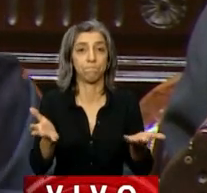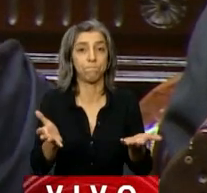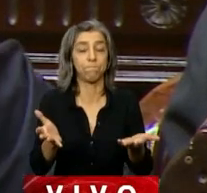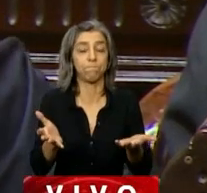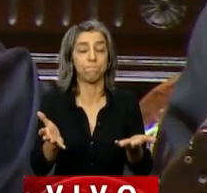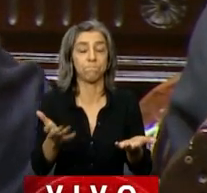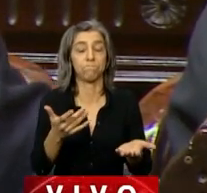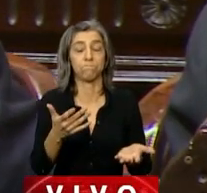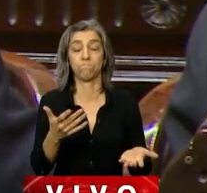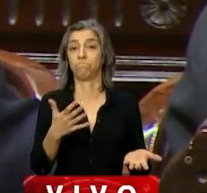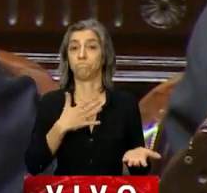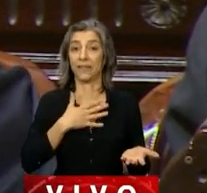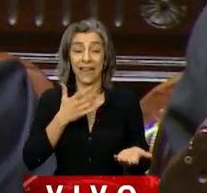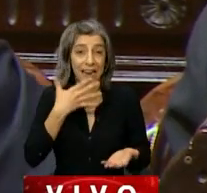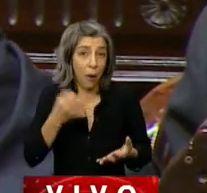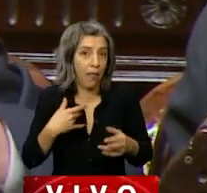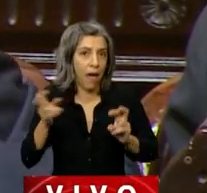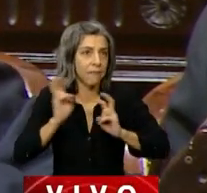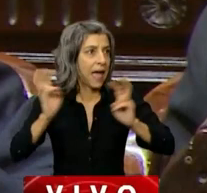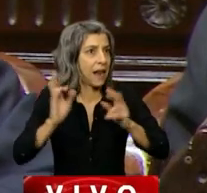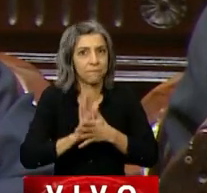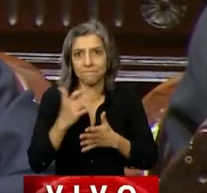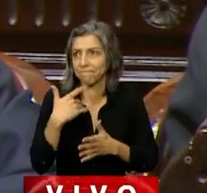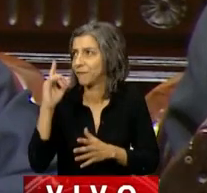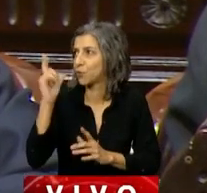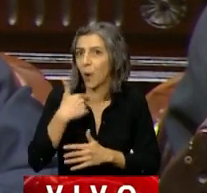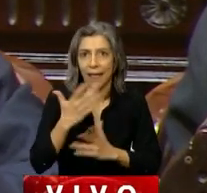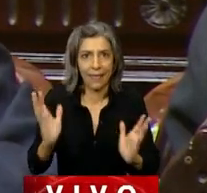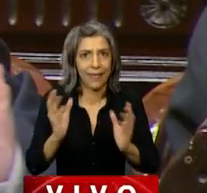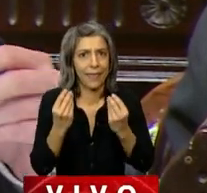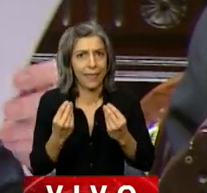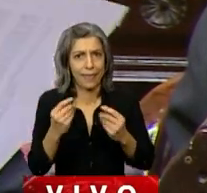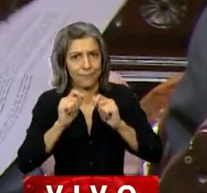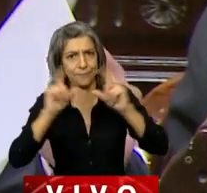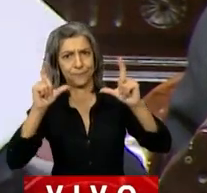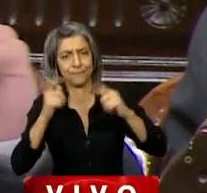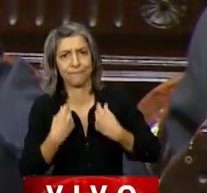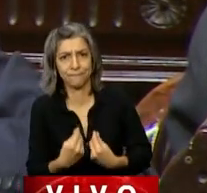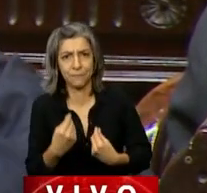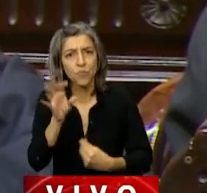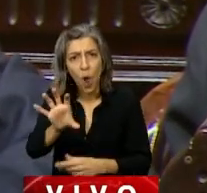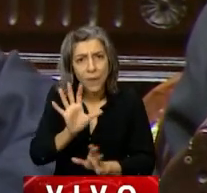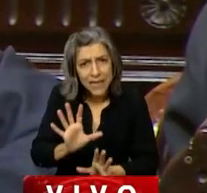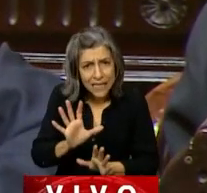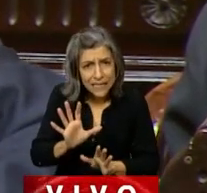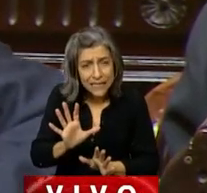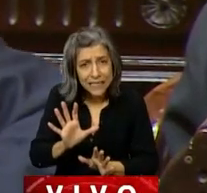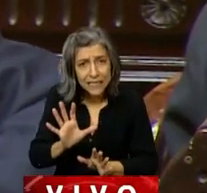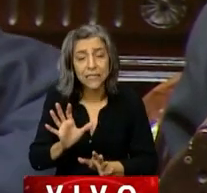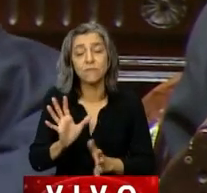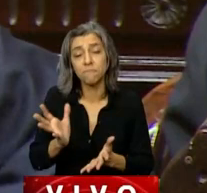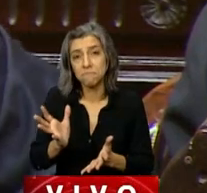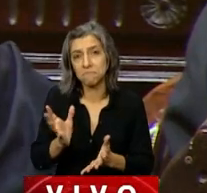Es alarmante la negligencia con la que se manejó este tema en la provincia y encima, para ocultar esa negligencia,